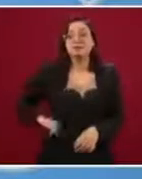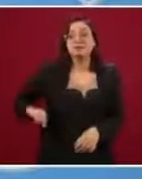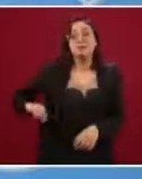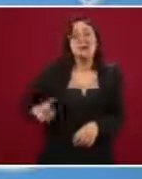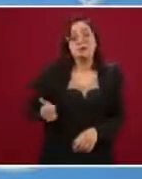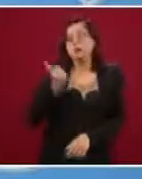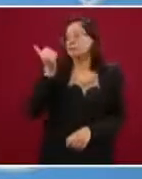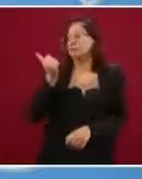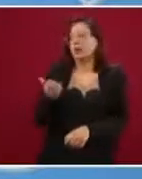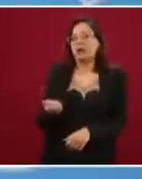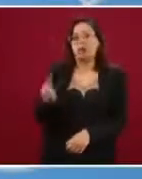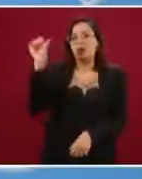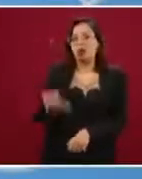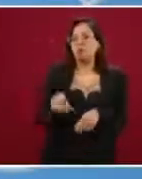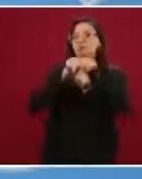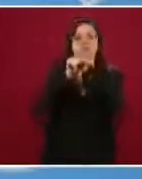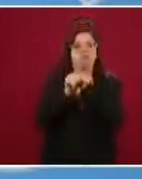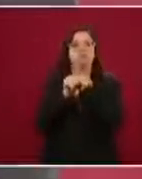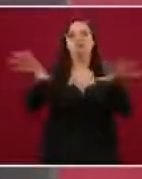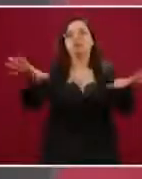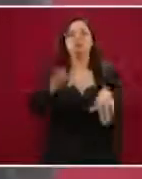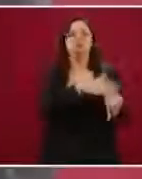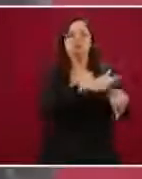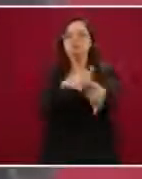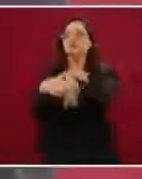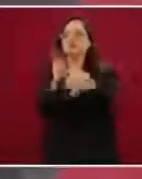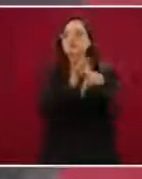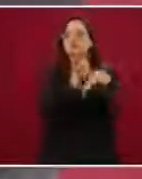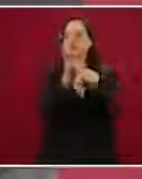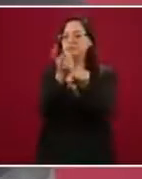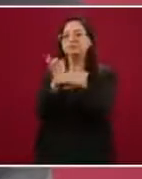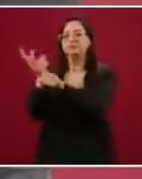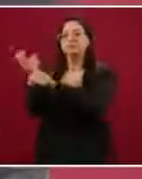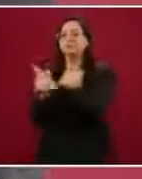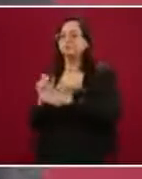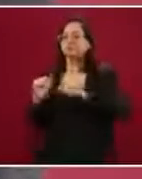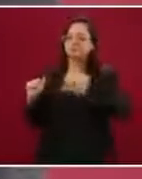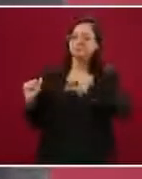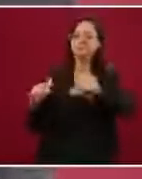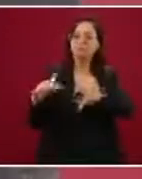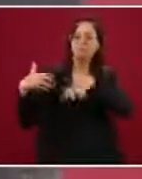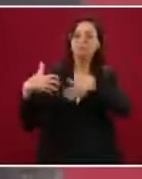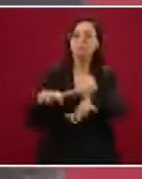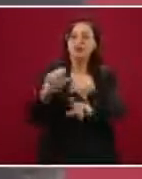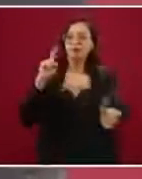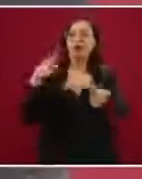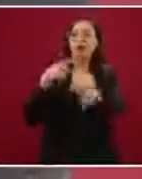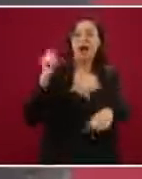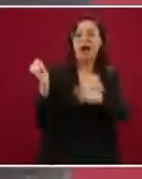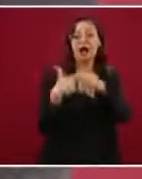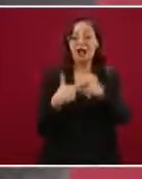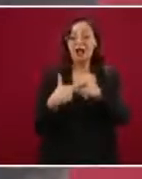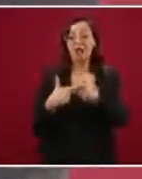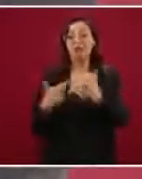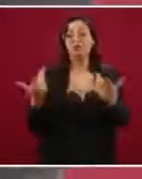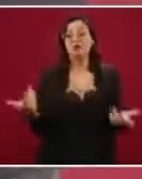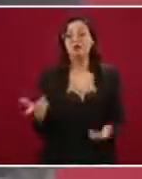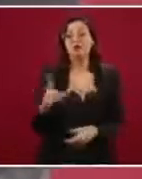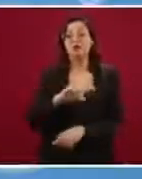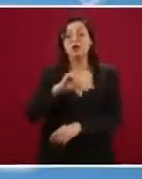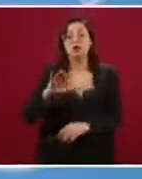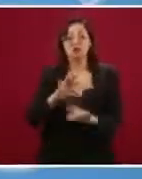supiera que íbamos a movilizarnos para algo. Y al final nada más me